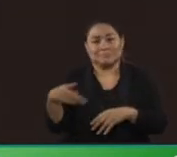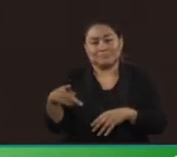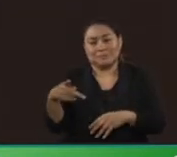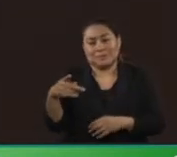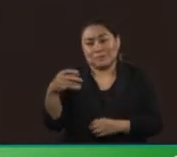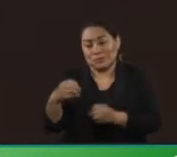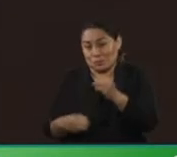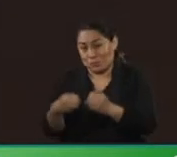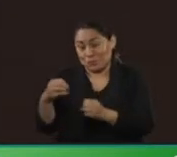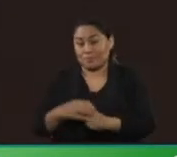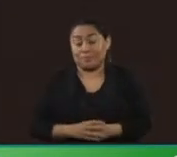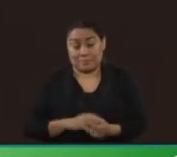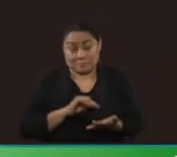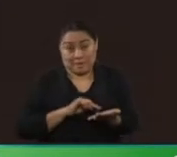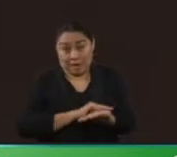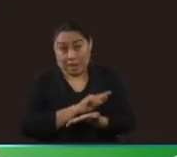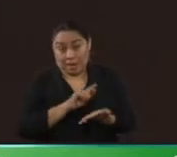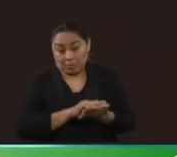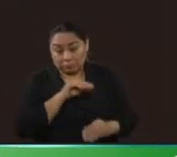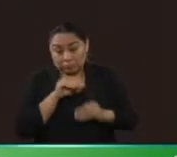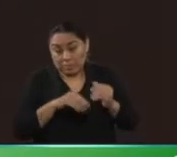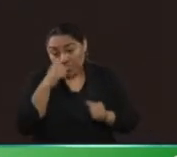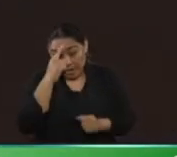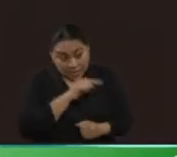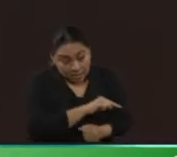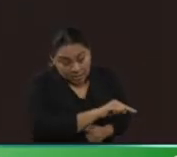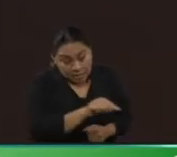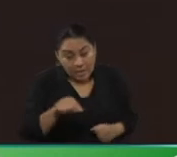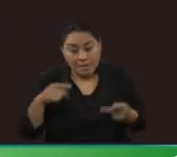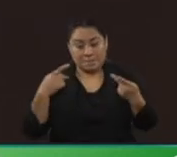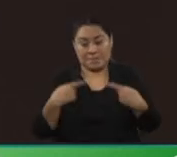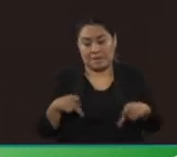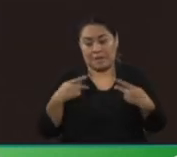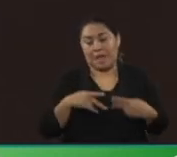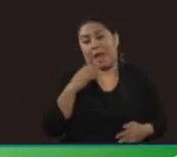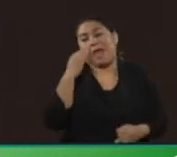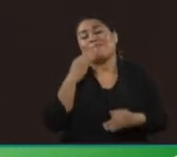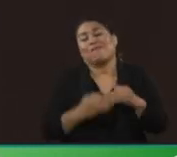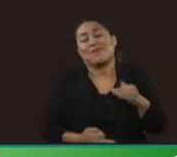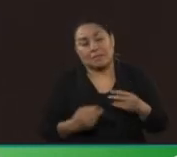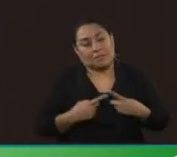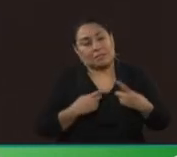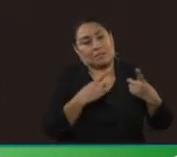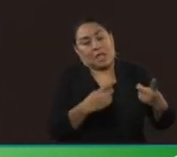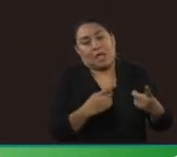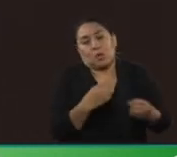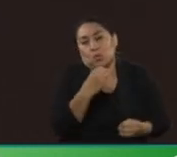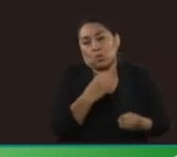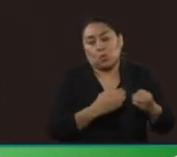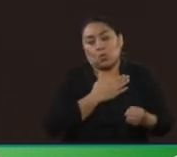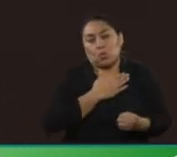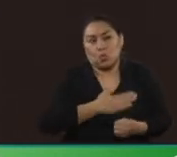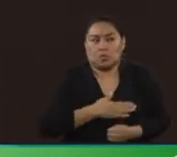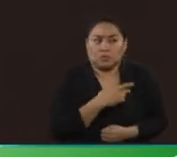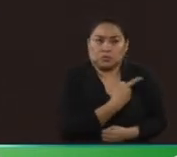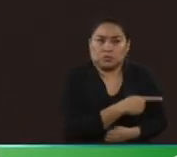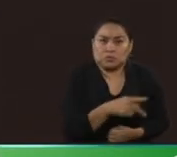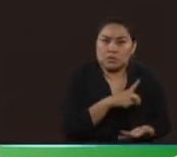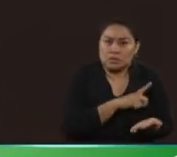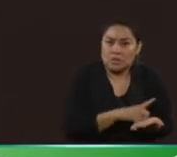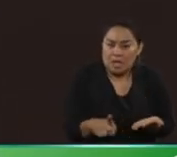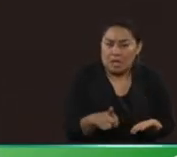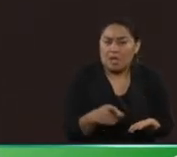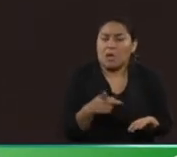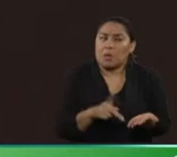esta reforma las ciudadanas y los ciudadanos Tendrán por fin el acceso a la justicia que es su derecho y se les ha negado